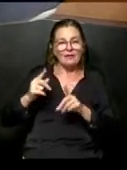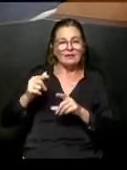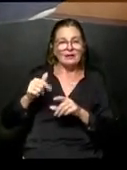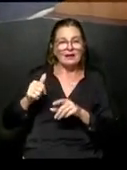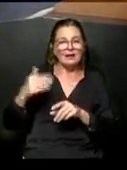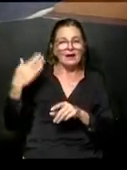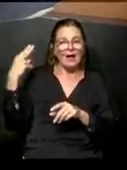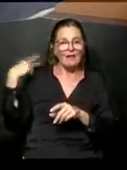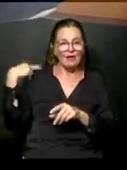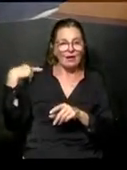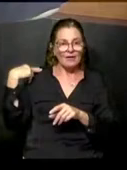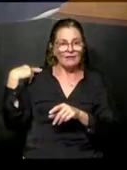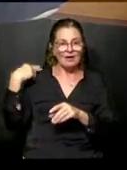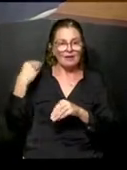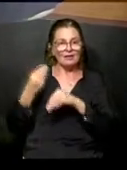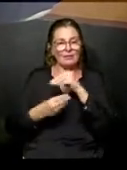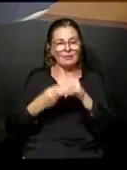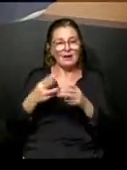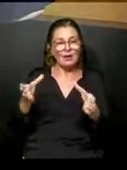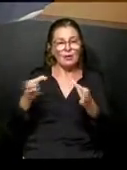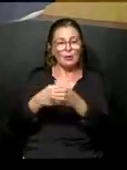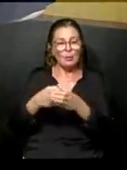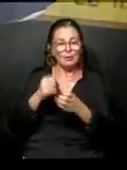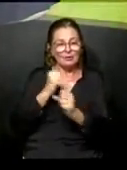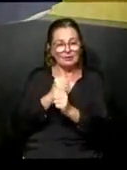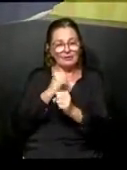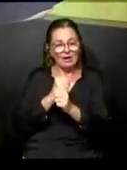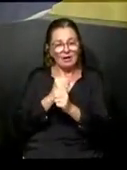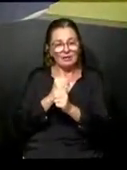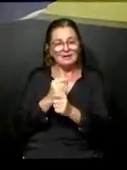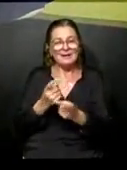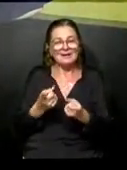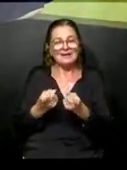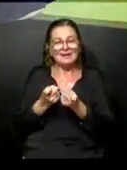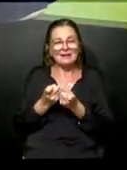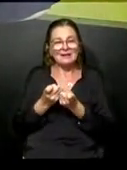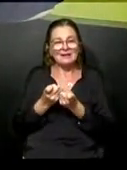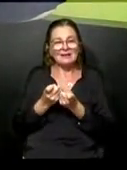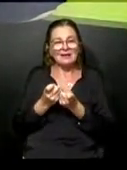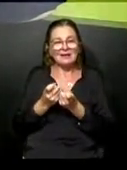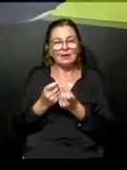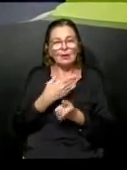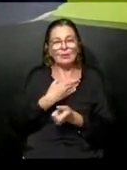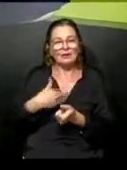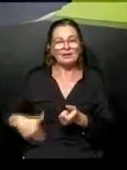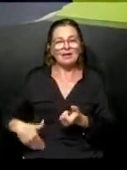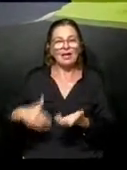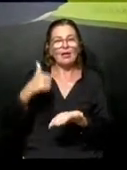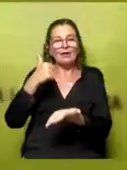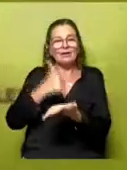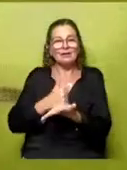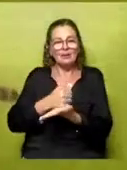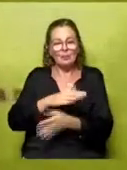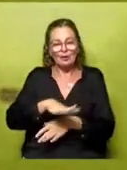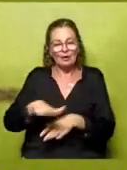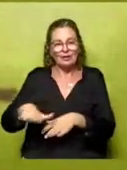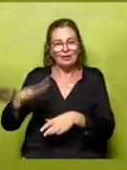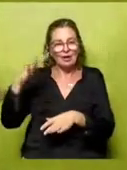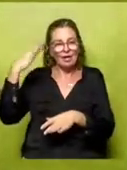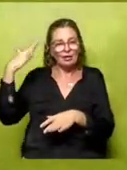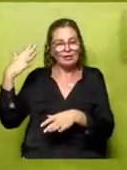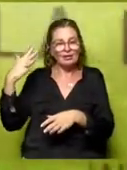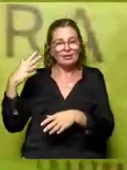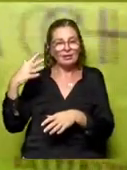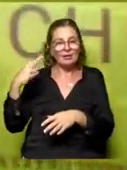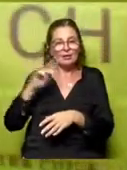estos hogares, y la clase trabajadora y las más vulnerables, requieren que tengamos un Estado más presente, porque los niños y adolescentes no